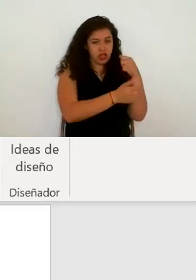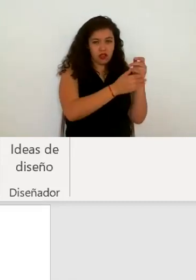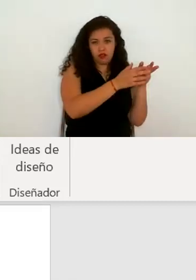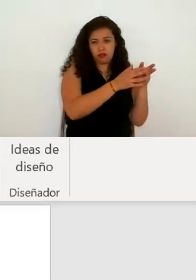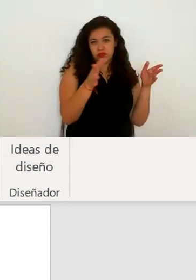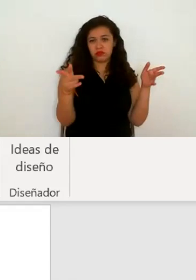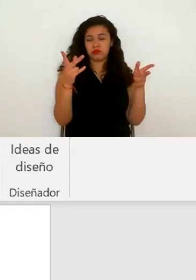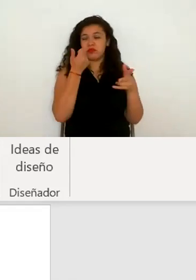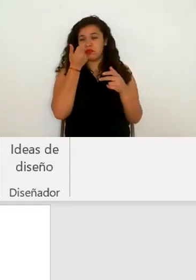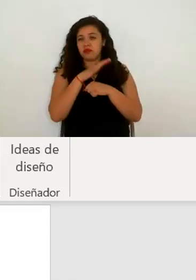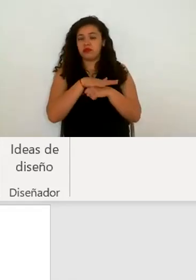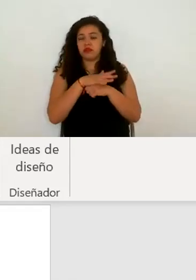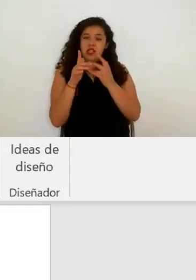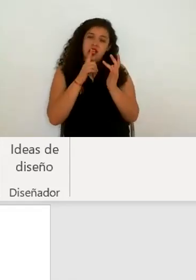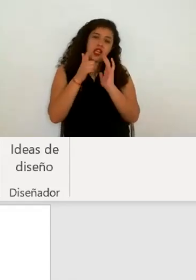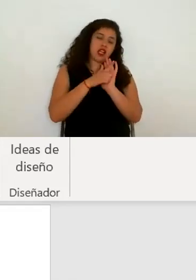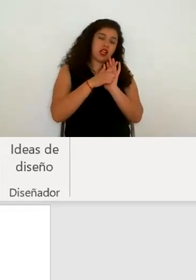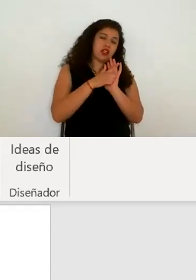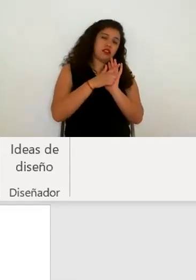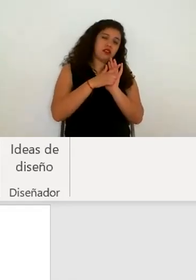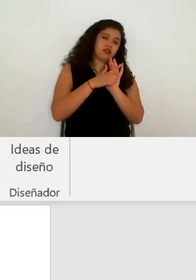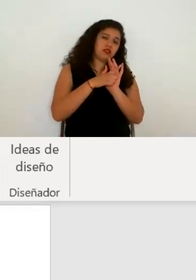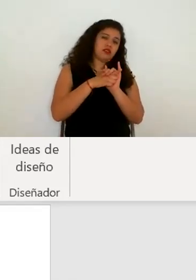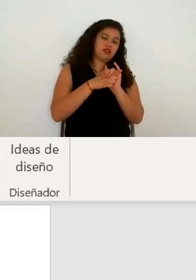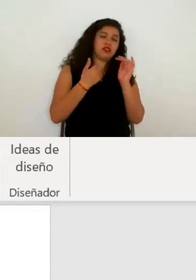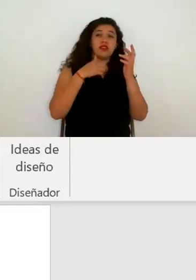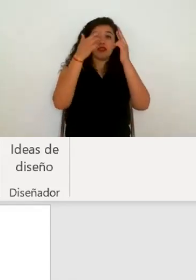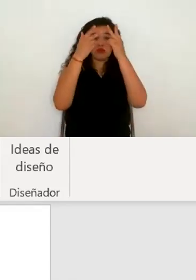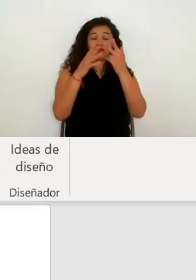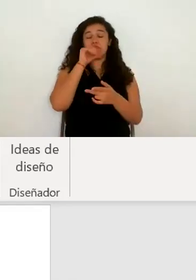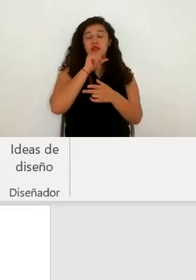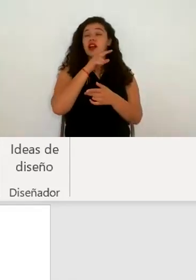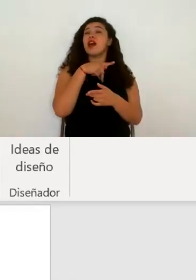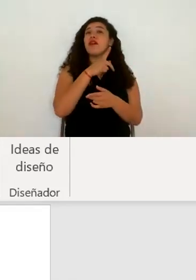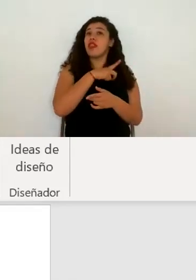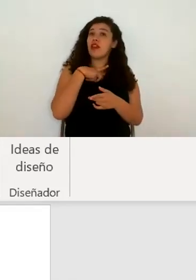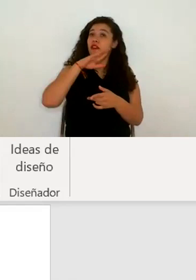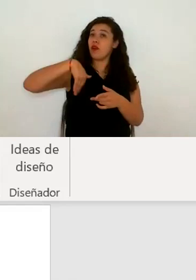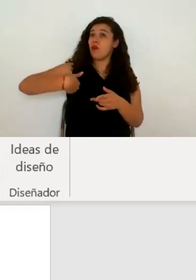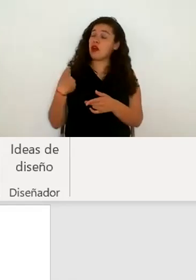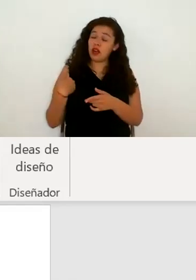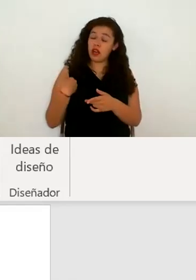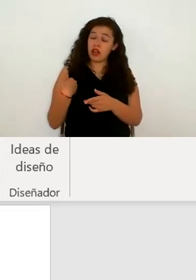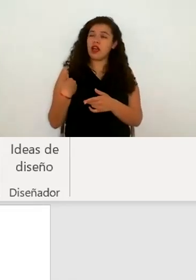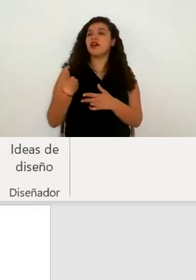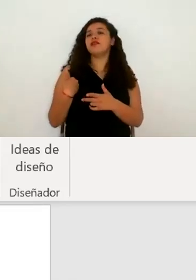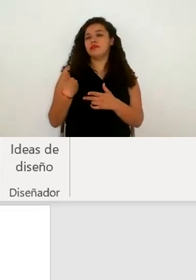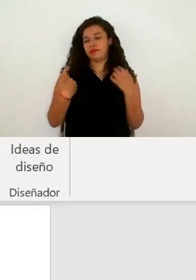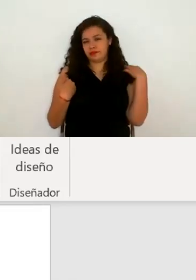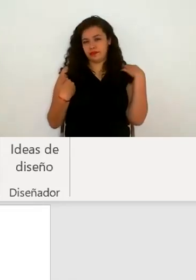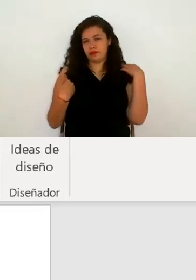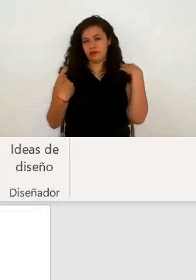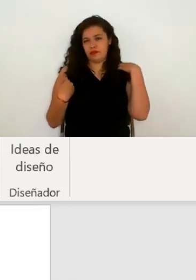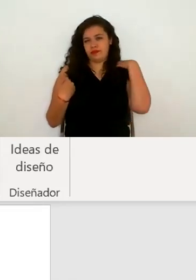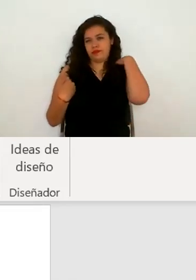cuestiones administrativas o legales no podemos destruir y que necesitan un resguardo precautorio. Para ello, vamos